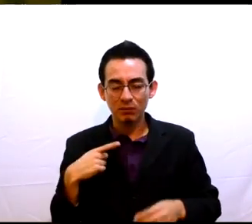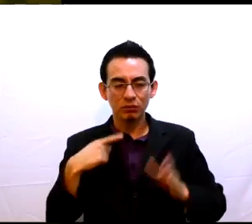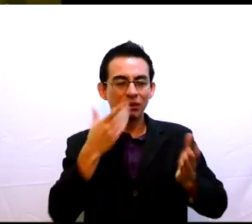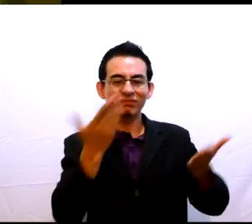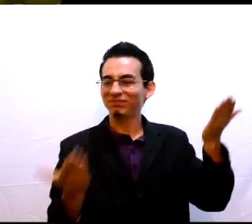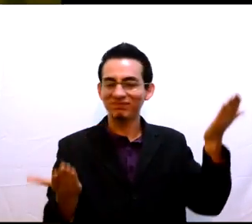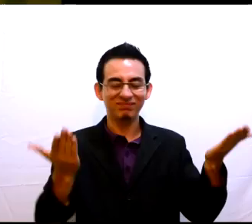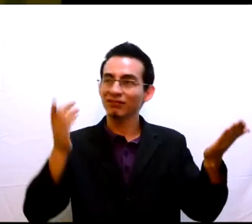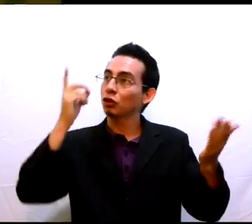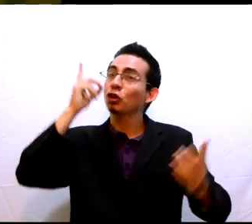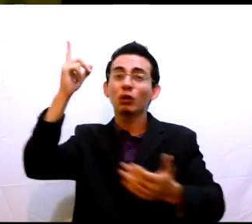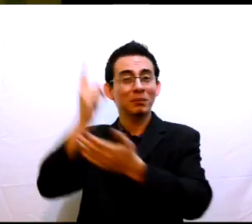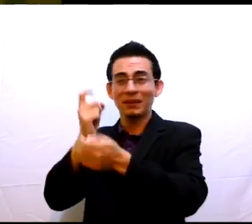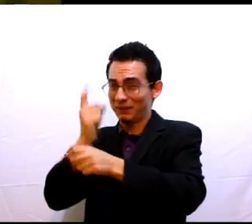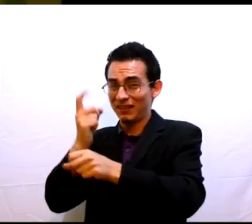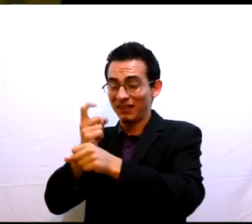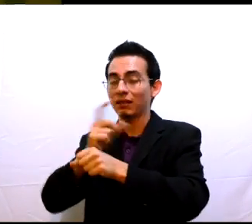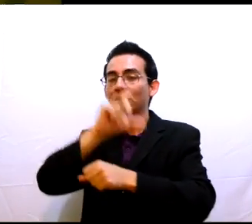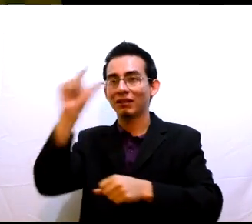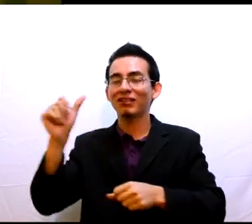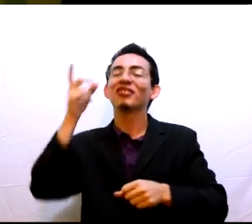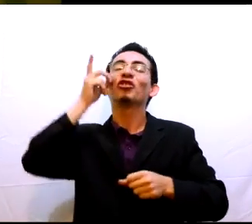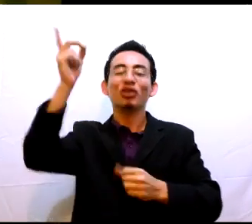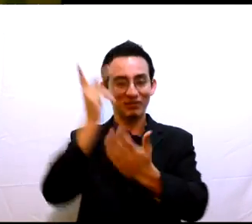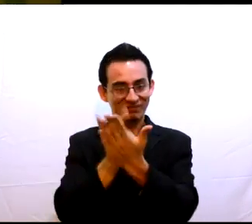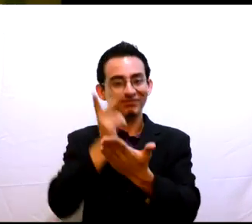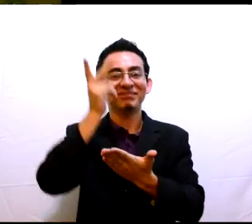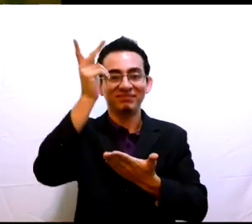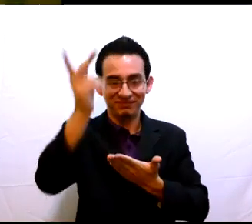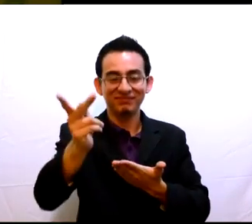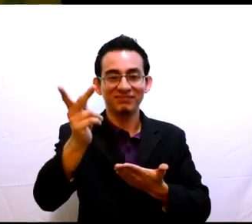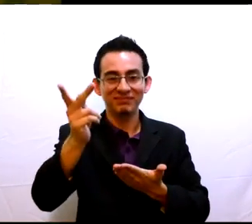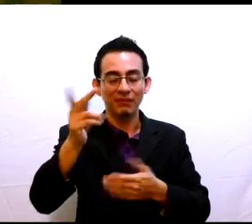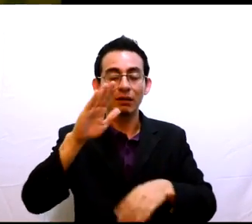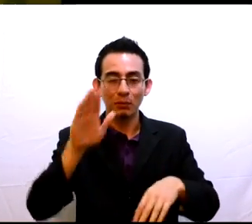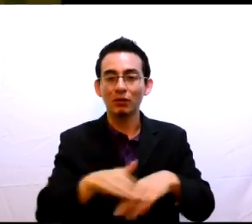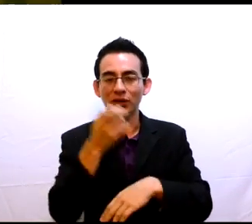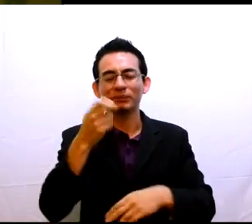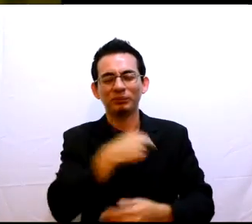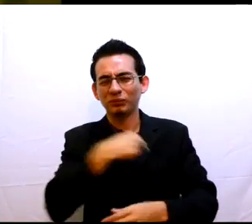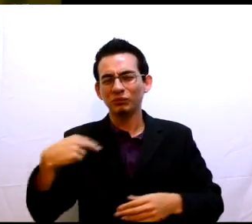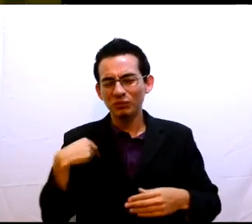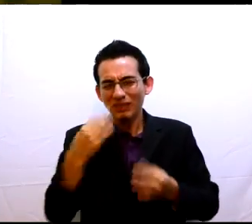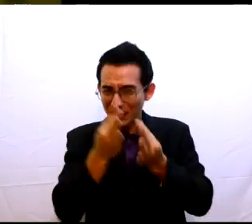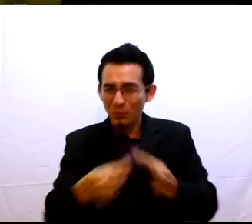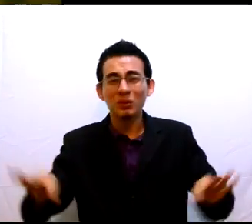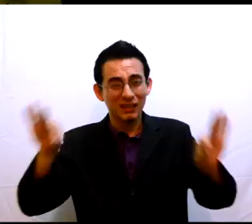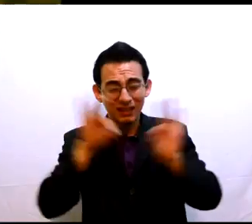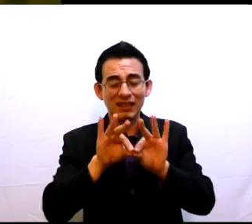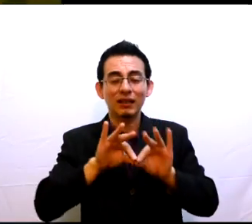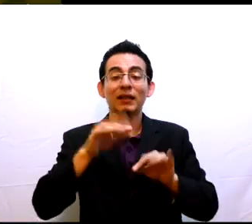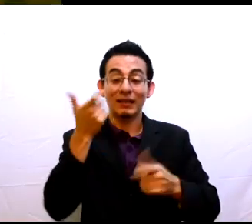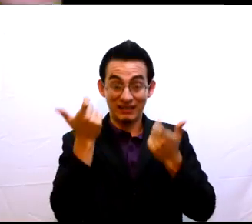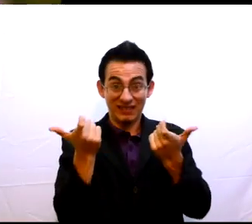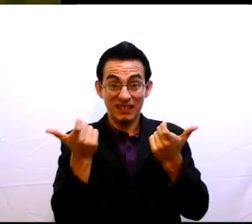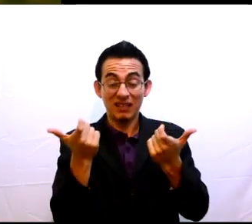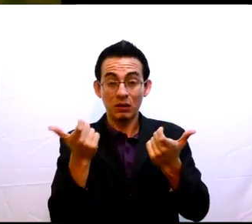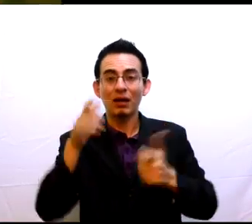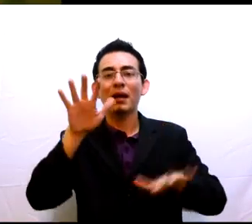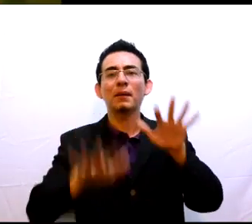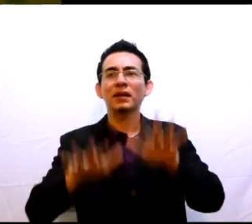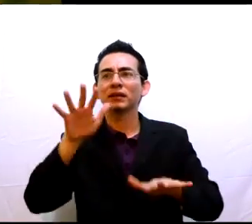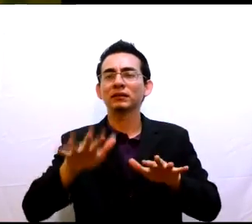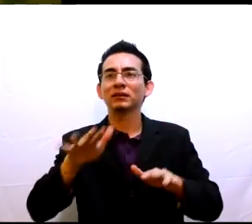recompensas celestiales ahora eso no significa poner atención que el dinero nos va a abrir las